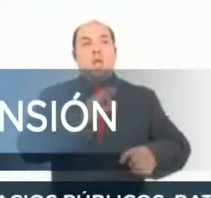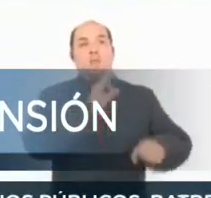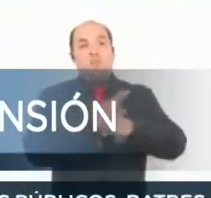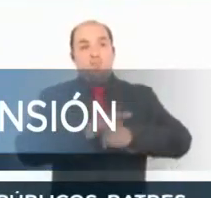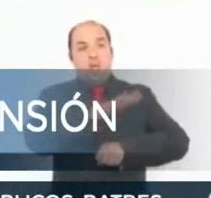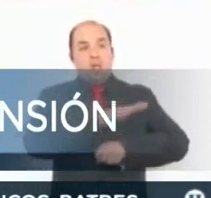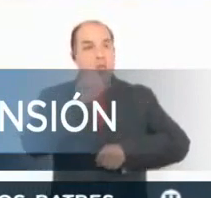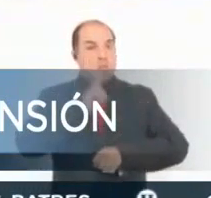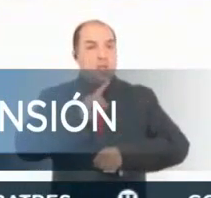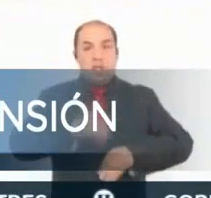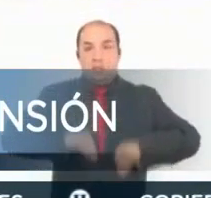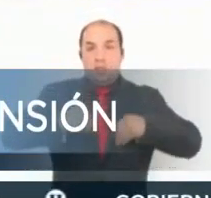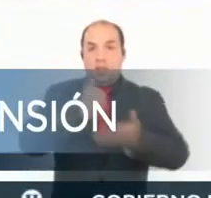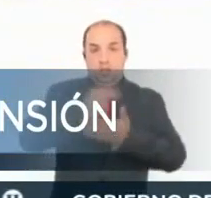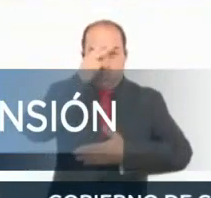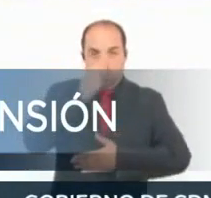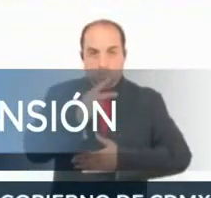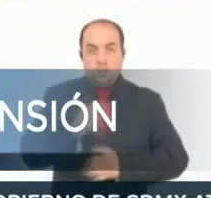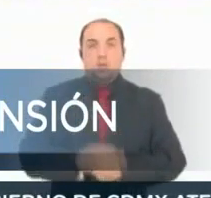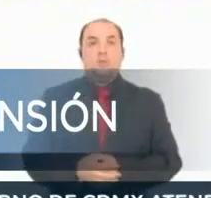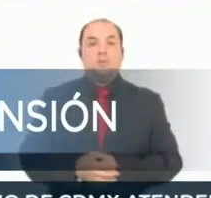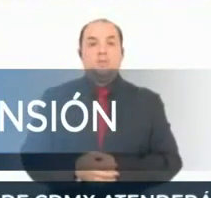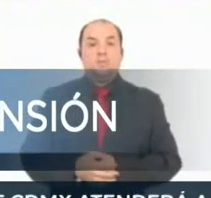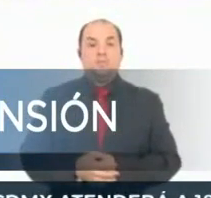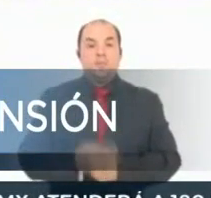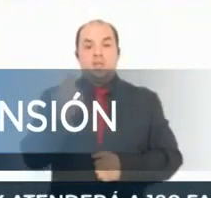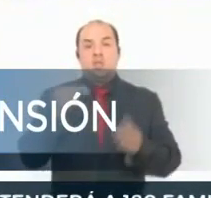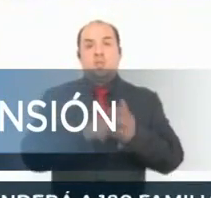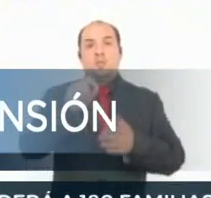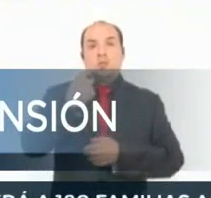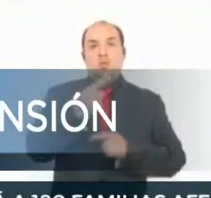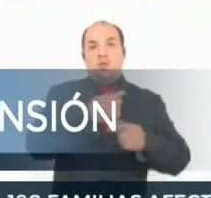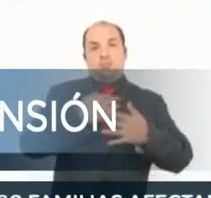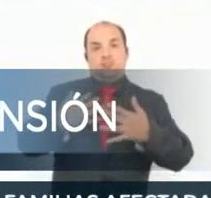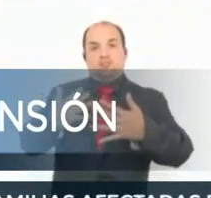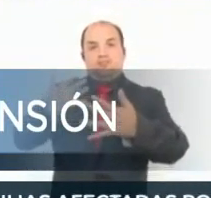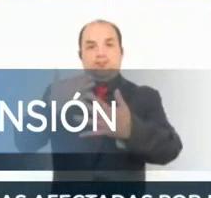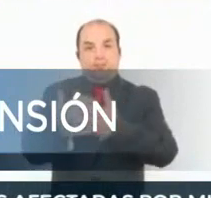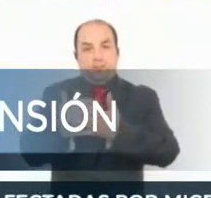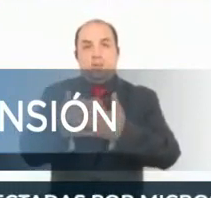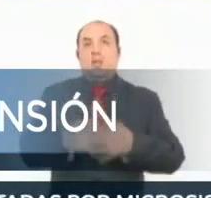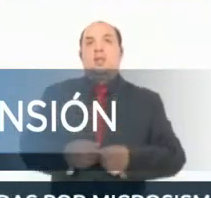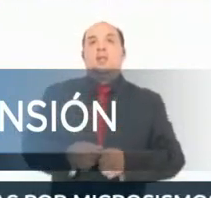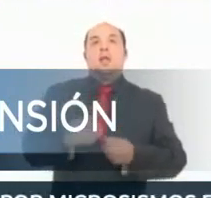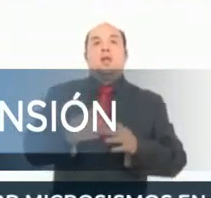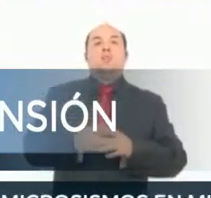las mujeres habitantes de la Ciudad de México desde 2021 ha disminuido